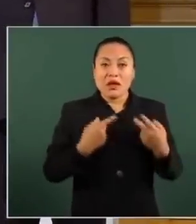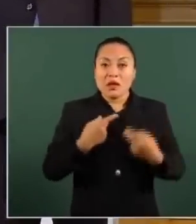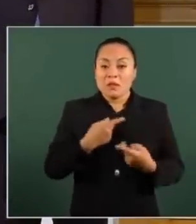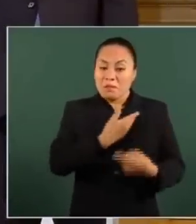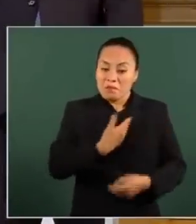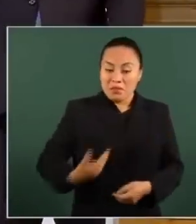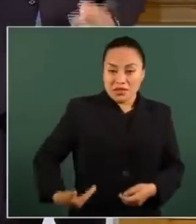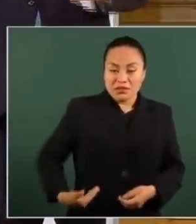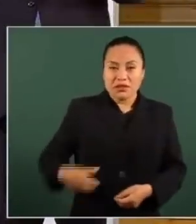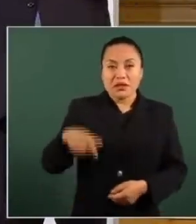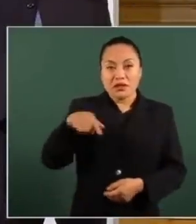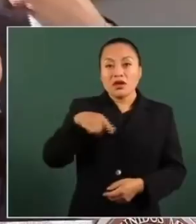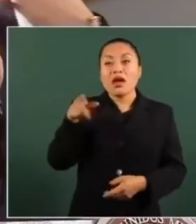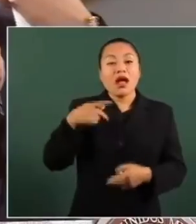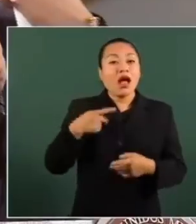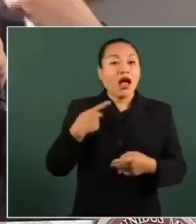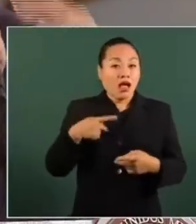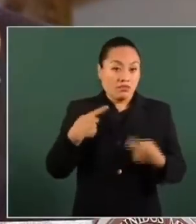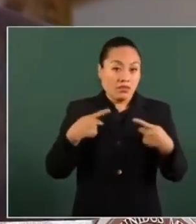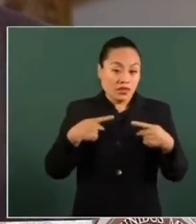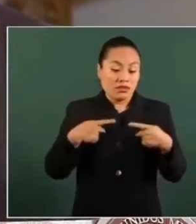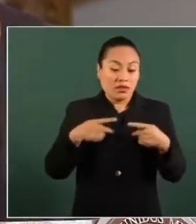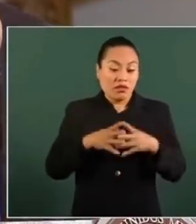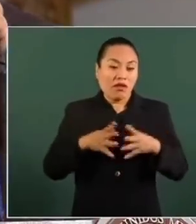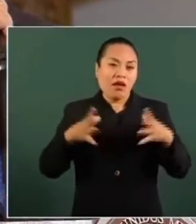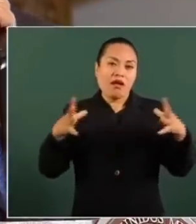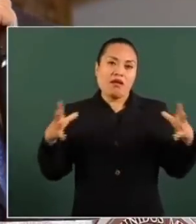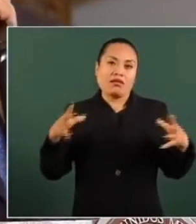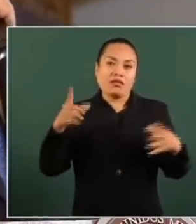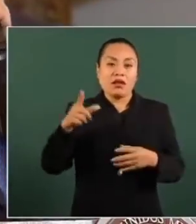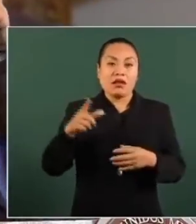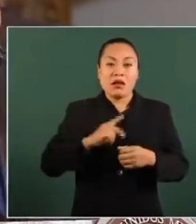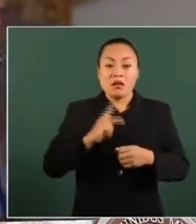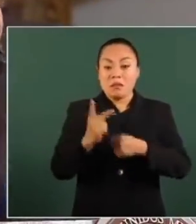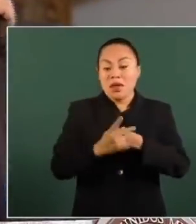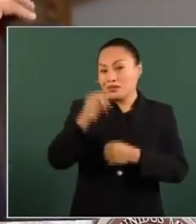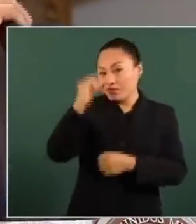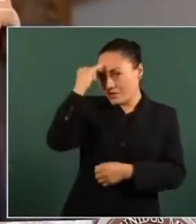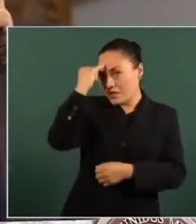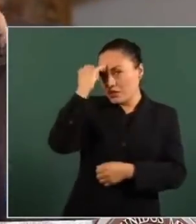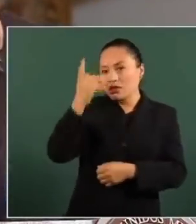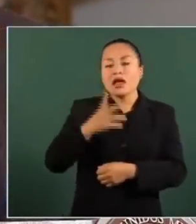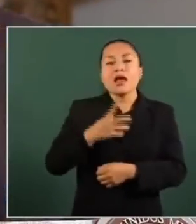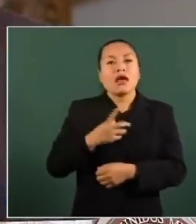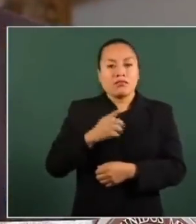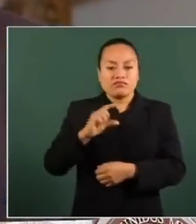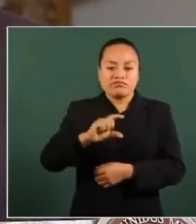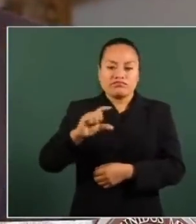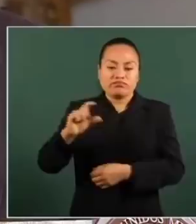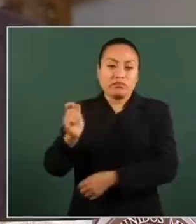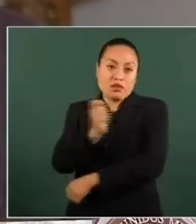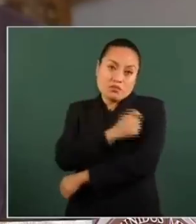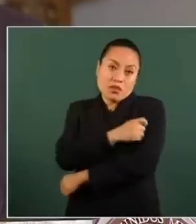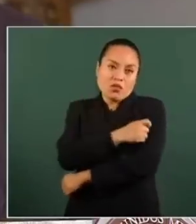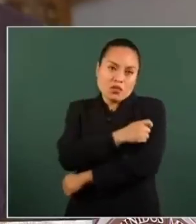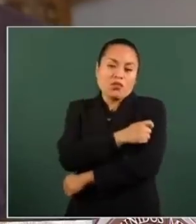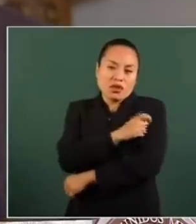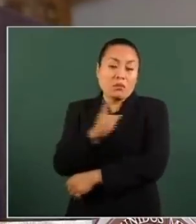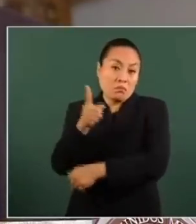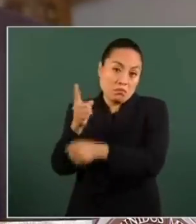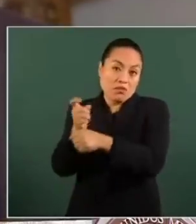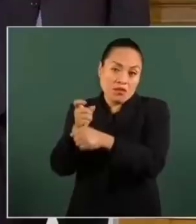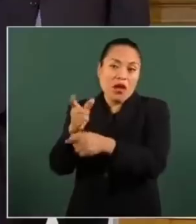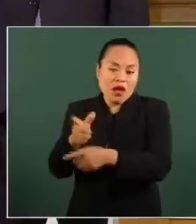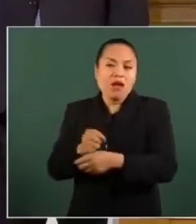India tenemos una población bastante amplia que tenemos que cubrir con vacunas, pero creemos firmemente en que debemos